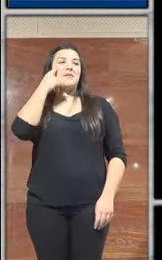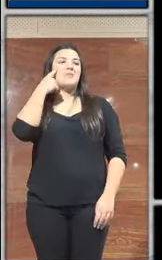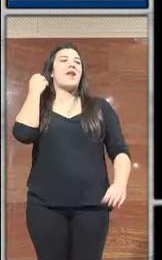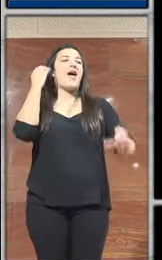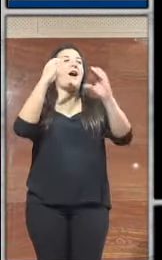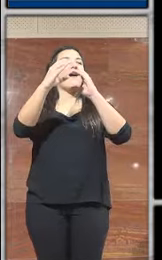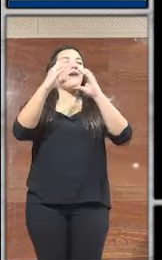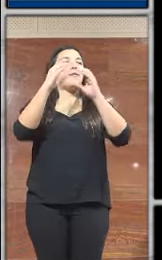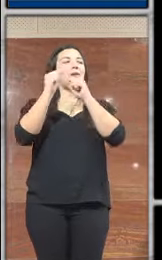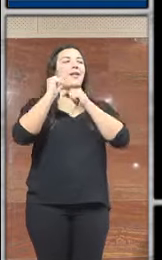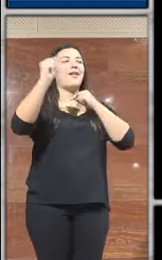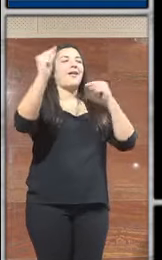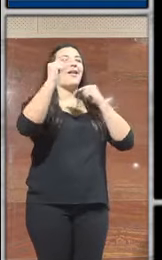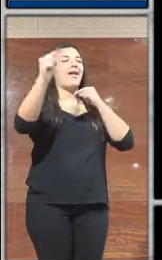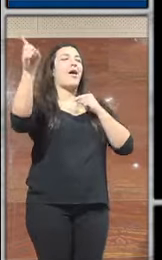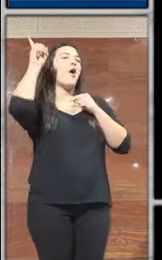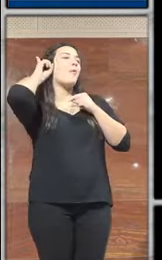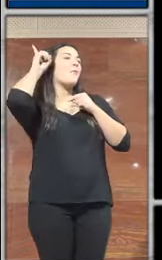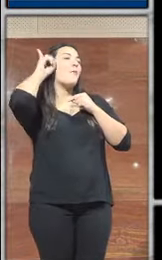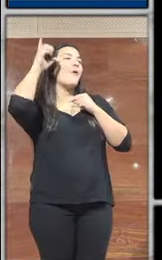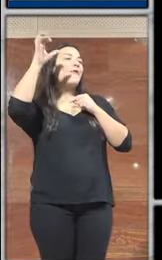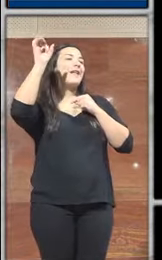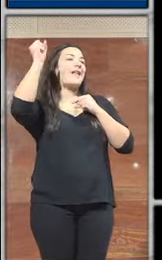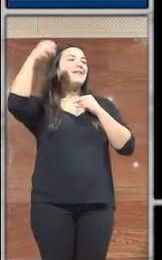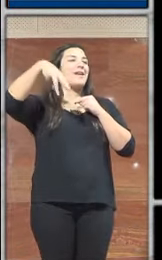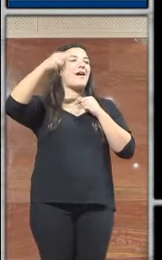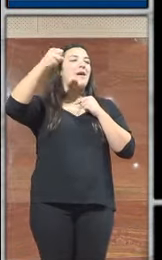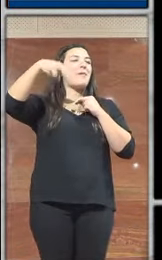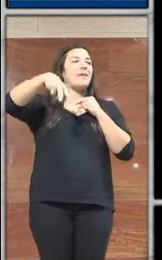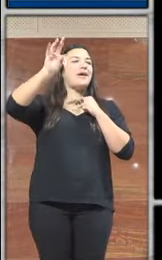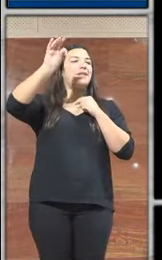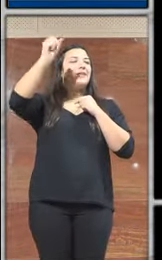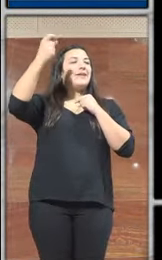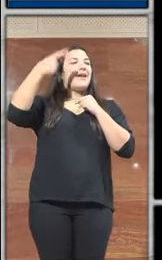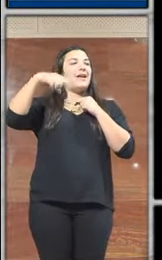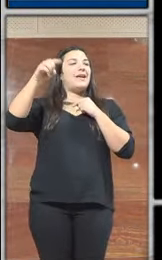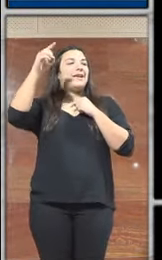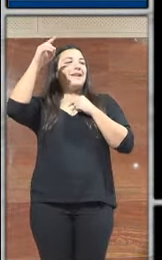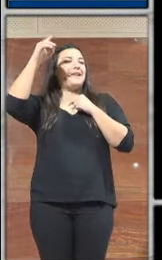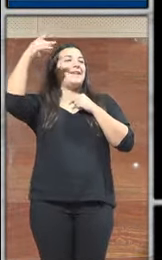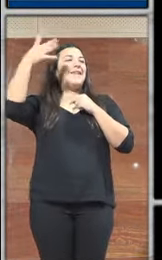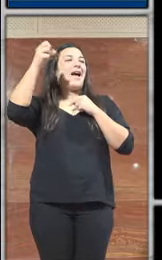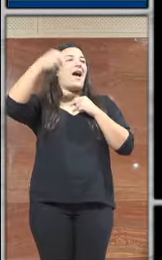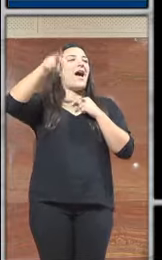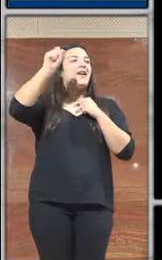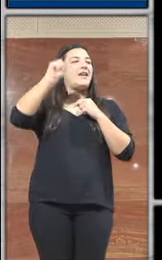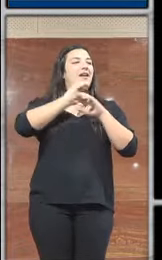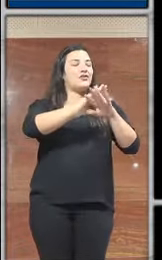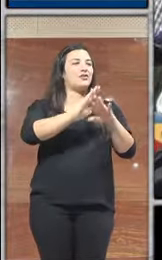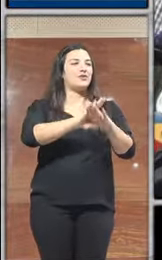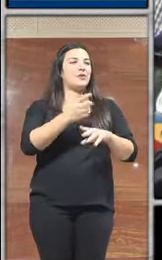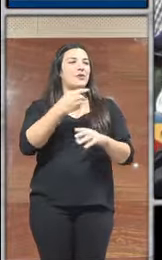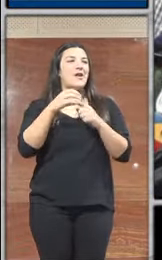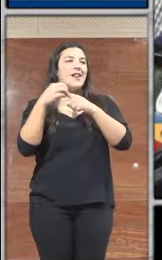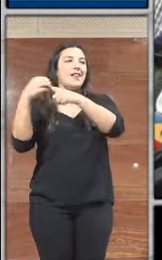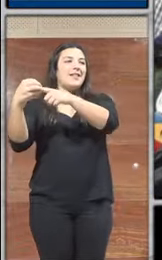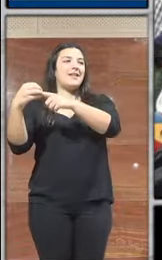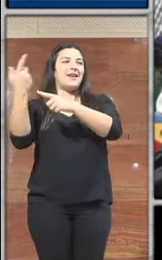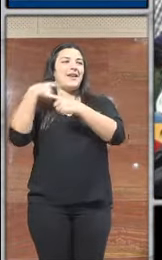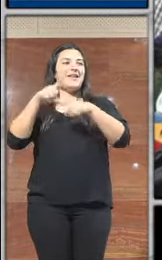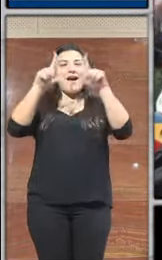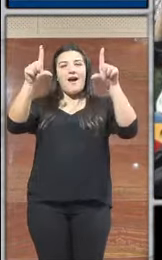con el móvil pegado a la oreja Samantha nos traslada las ideas de Ana de nuestra líder que nos sigue por